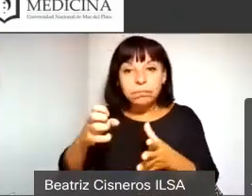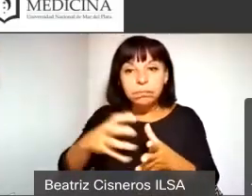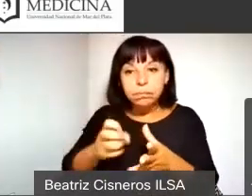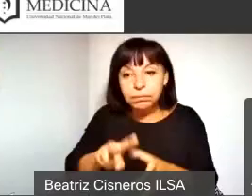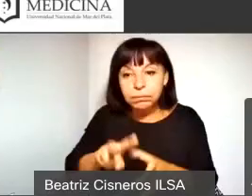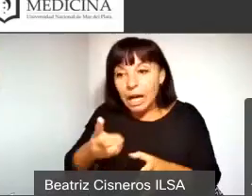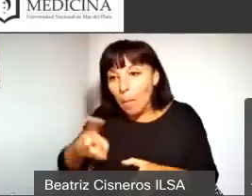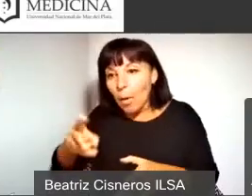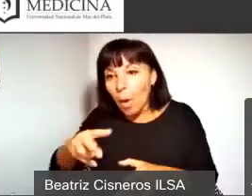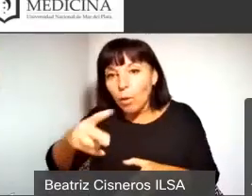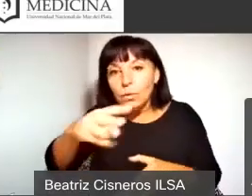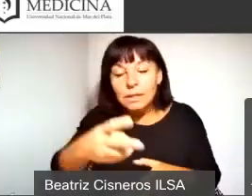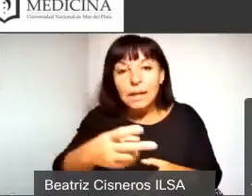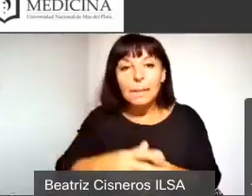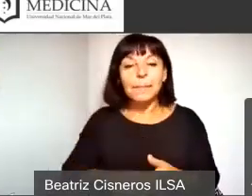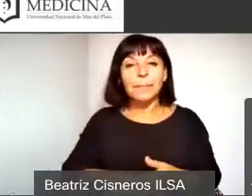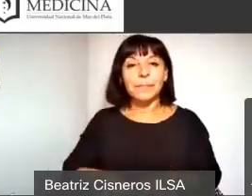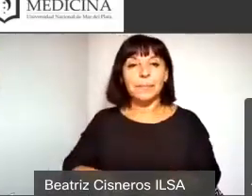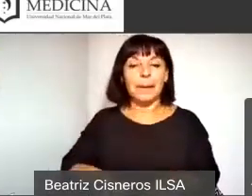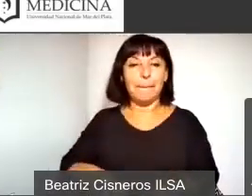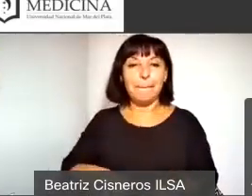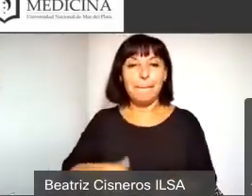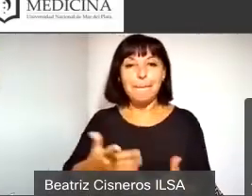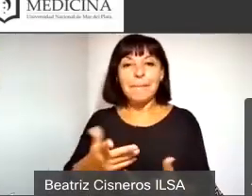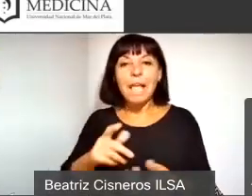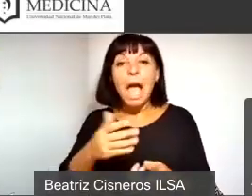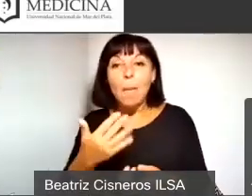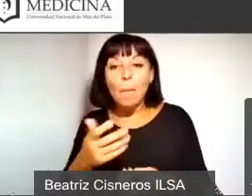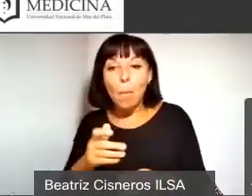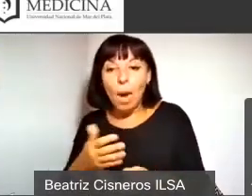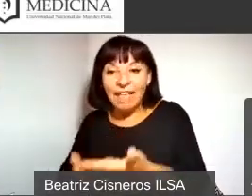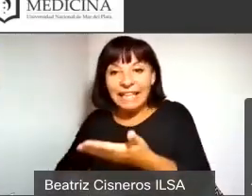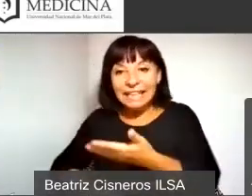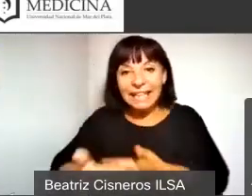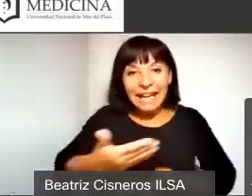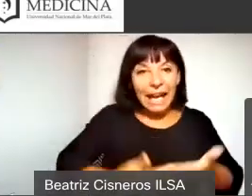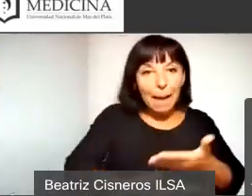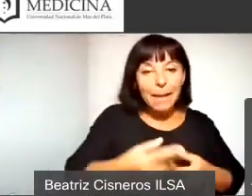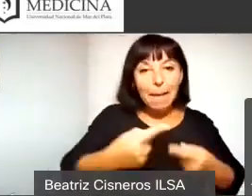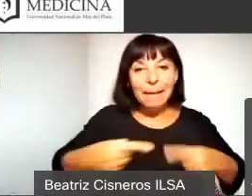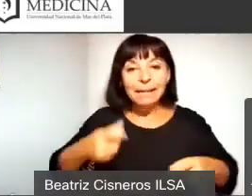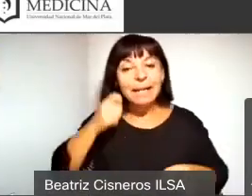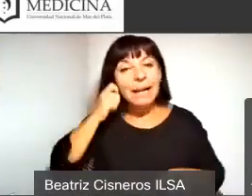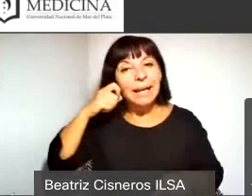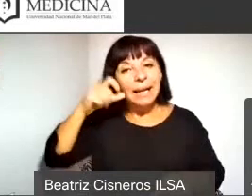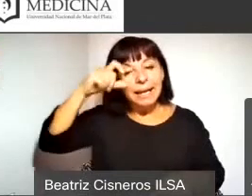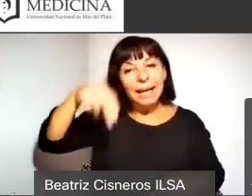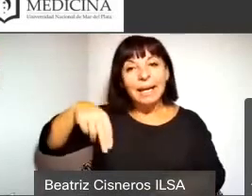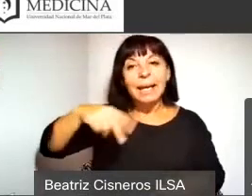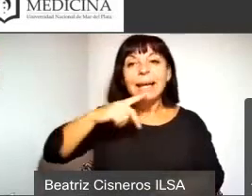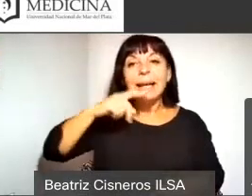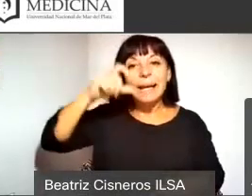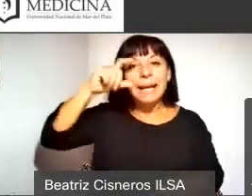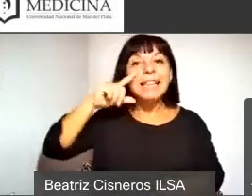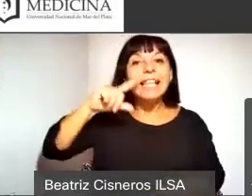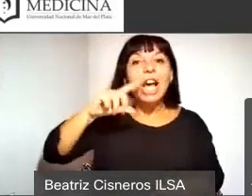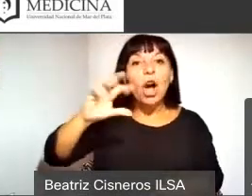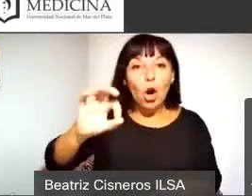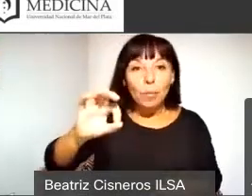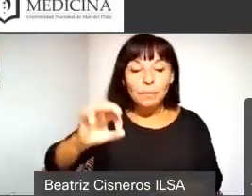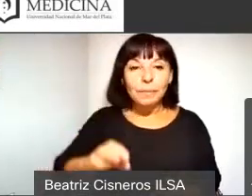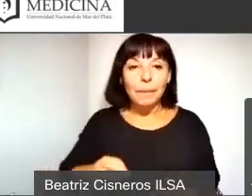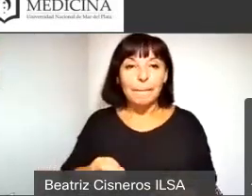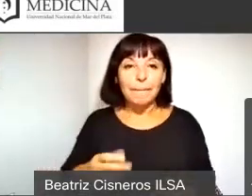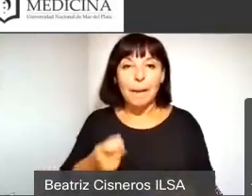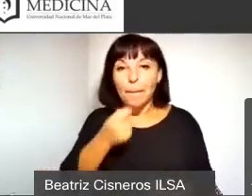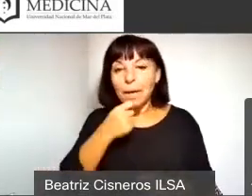A través de la conjugación, ¿sí? Porque pueden intercambiar ese material genético. Ustedes seguramente recordarán que el tipo de